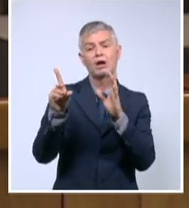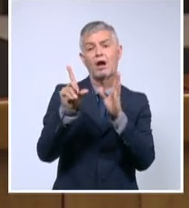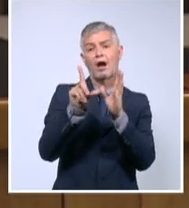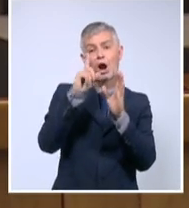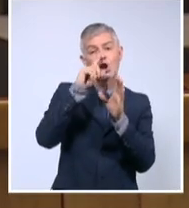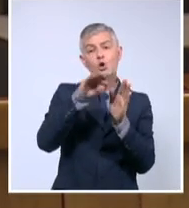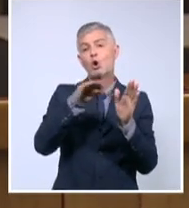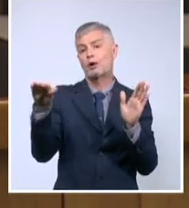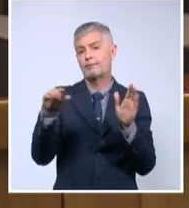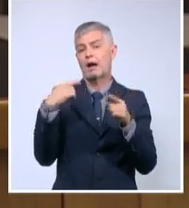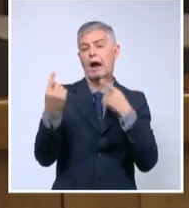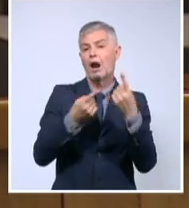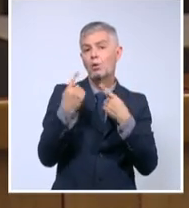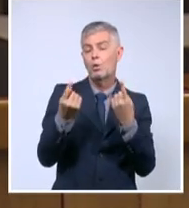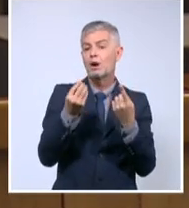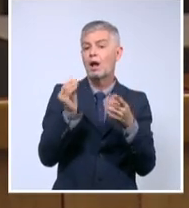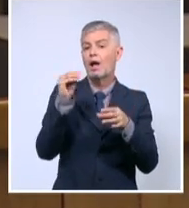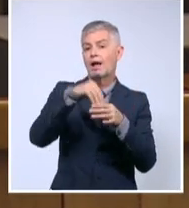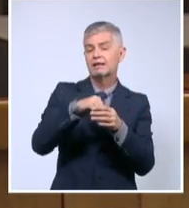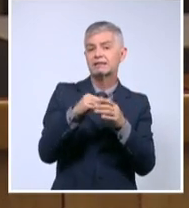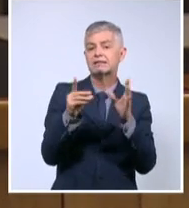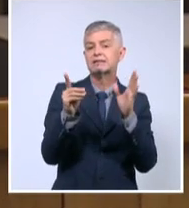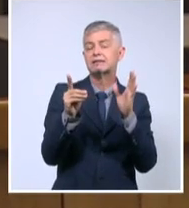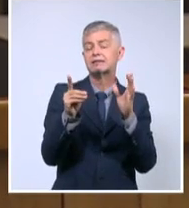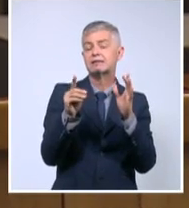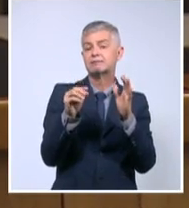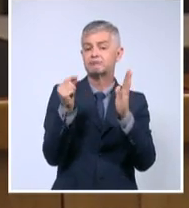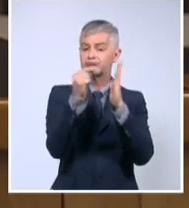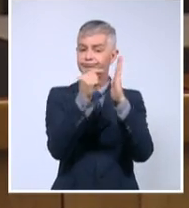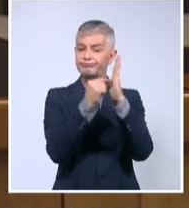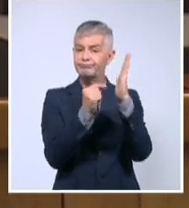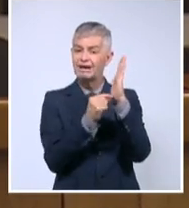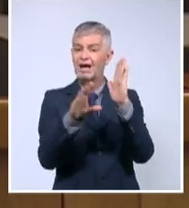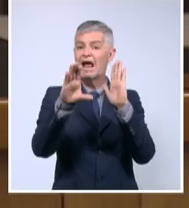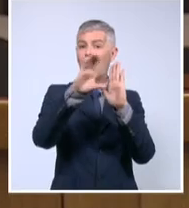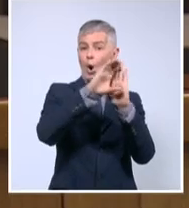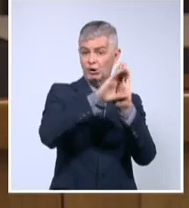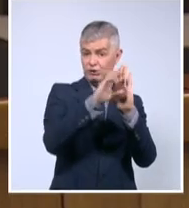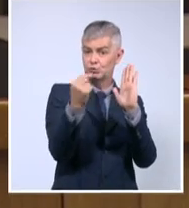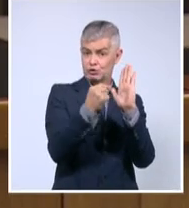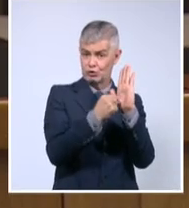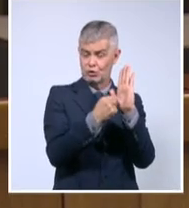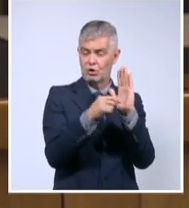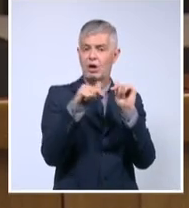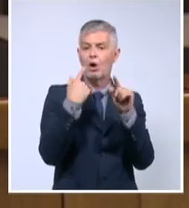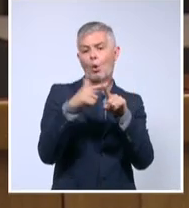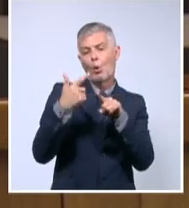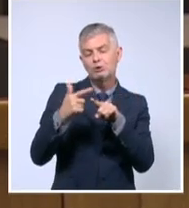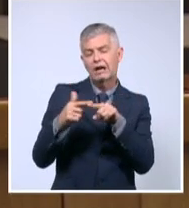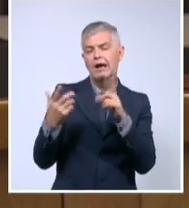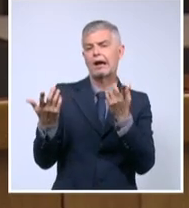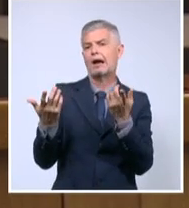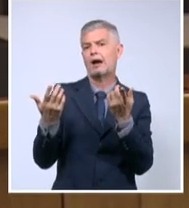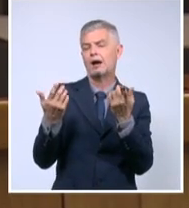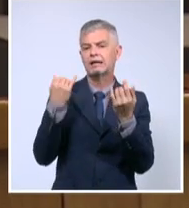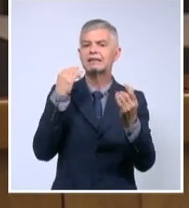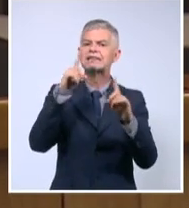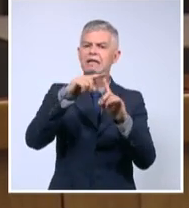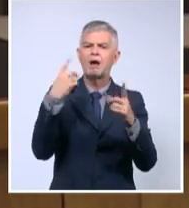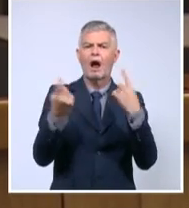incluidas algunas de las previstas en las disposiciones transitorias de la Constitución y otras que regulan temas de interés para la